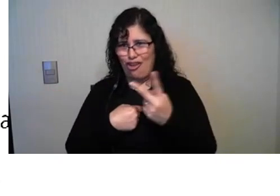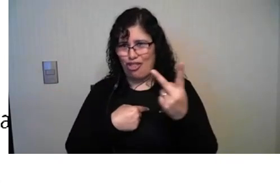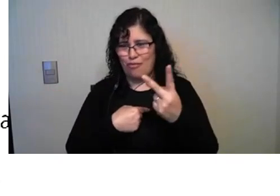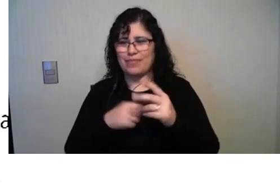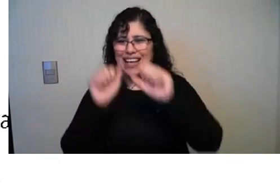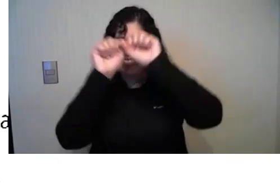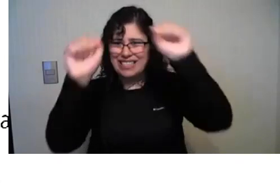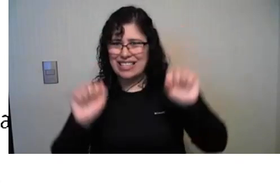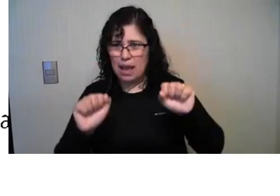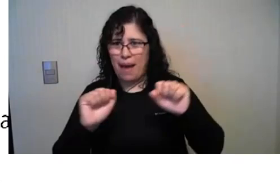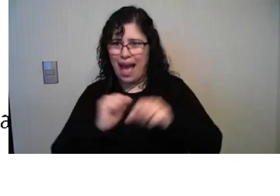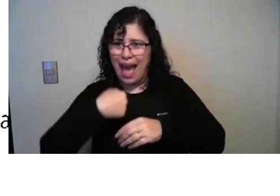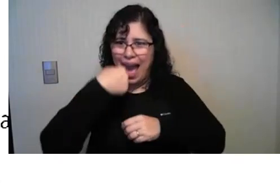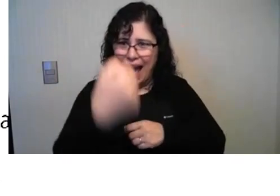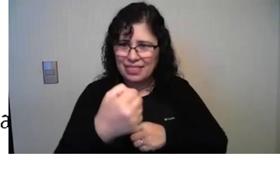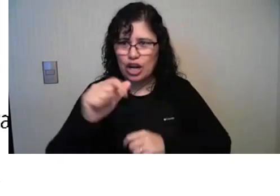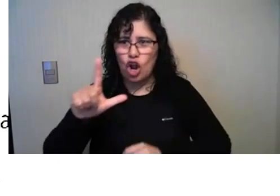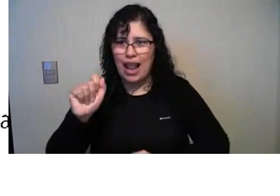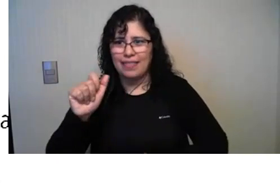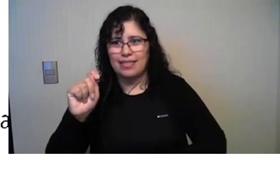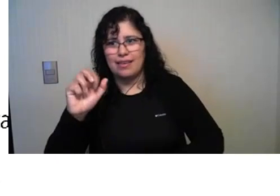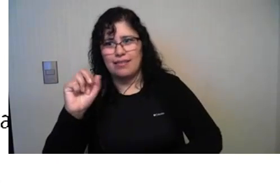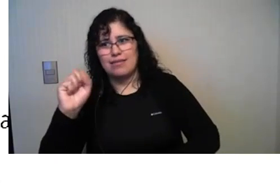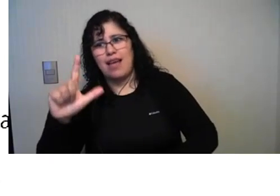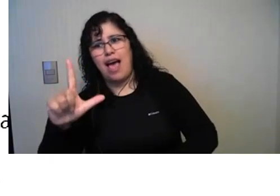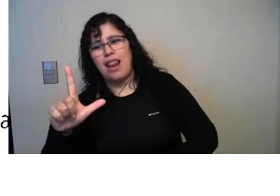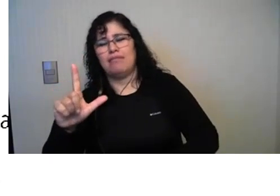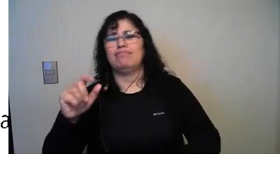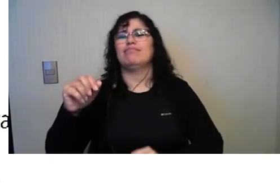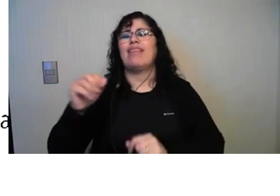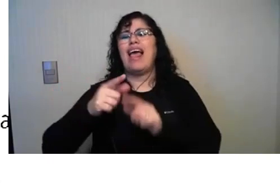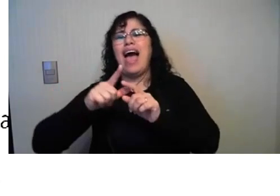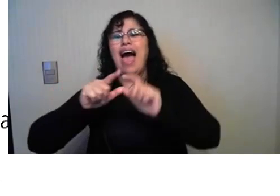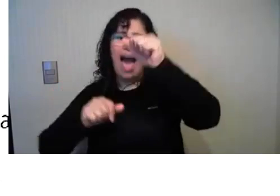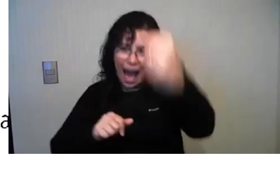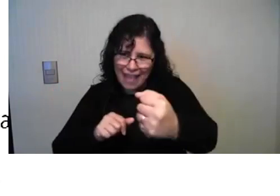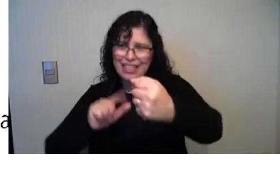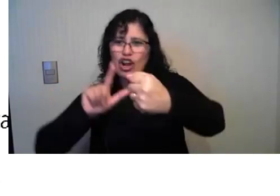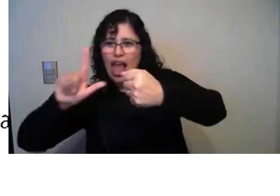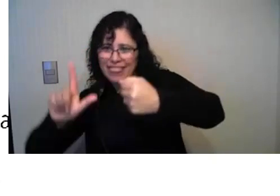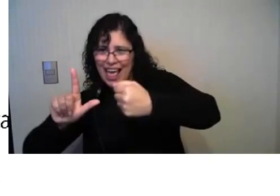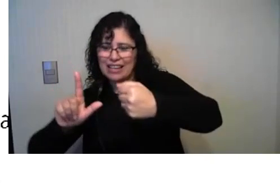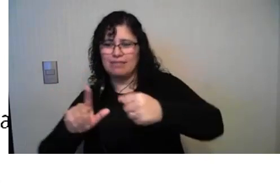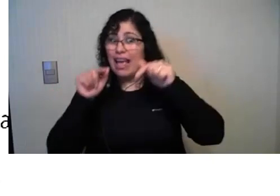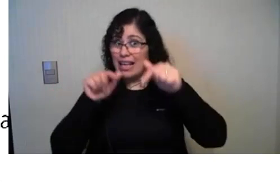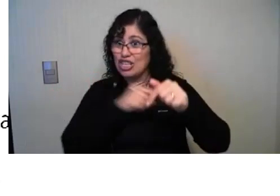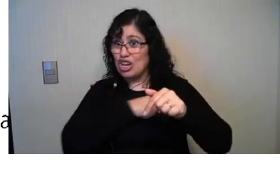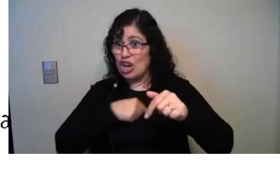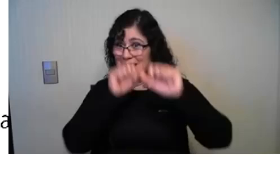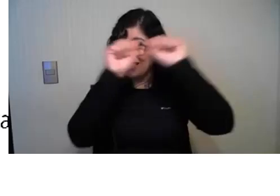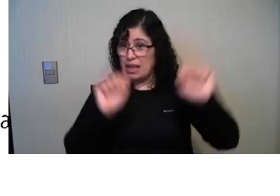sistema anterolateral. Y cuando se encuentren en la literatura con el nombre de sistema